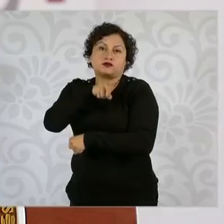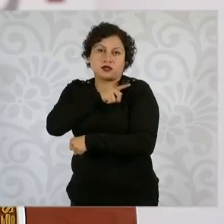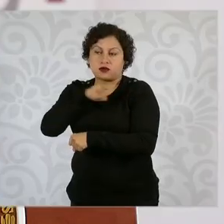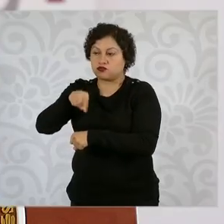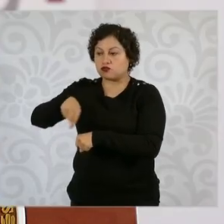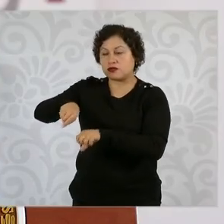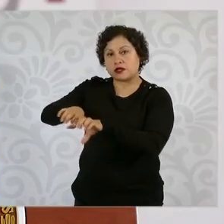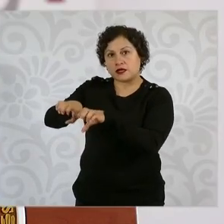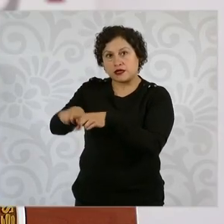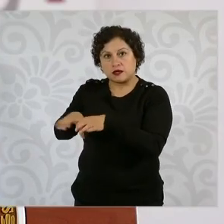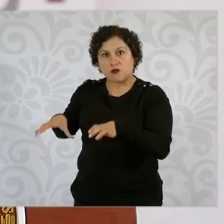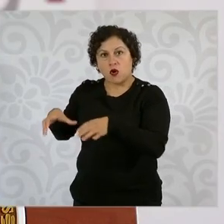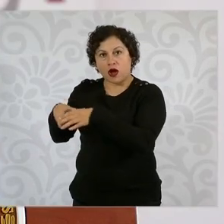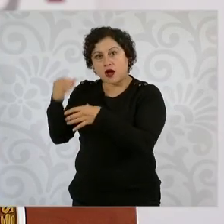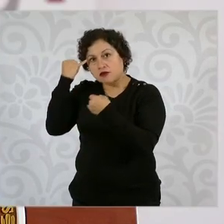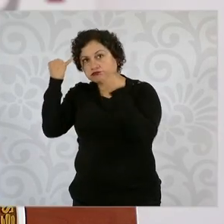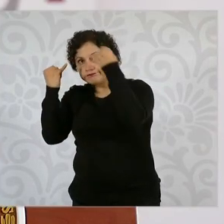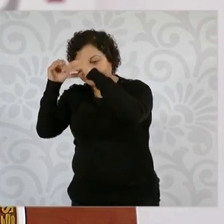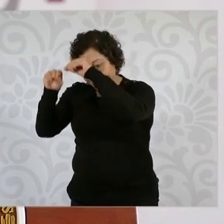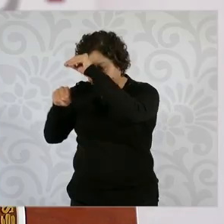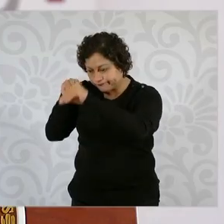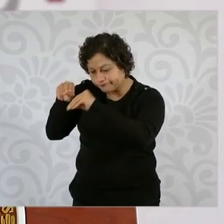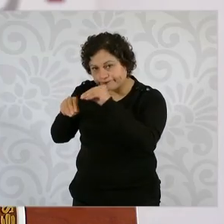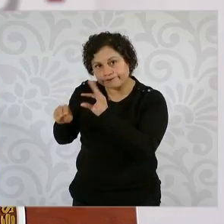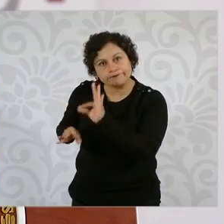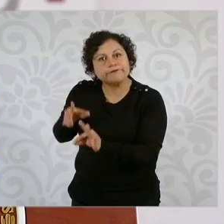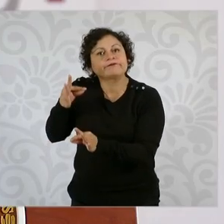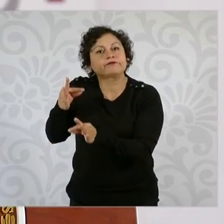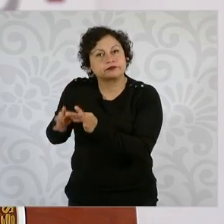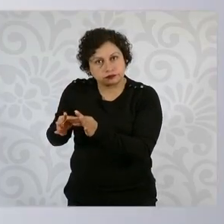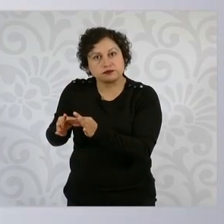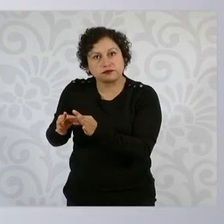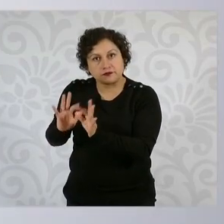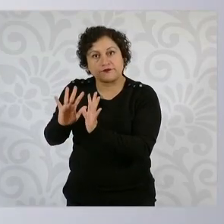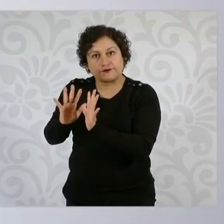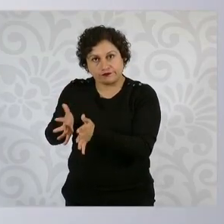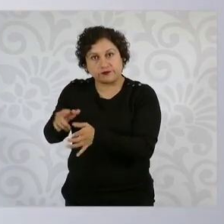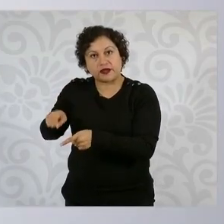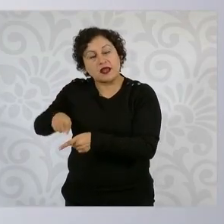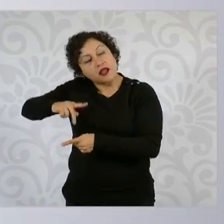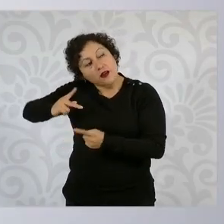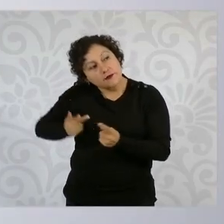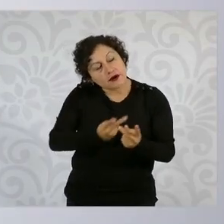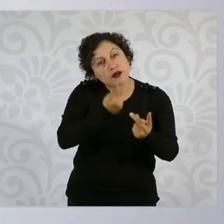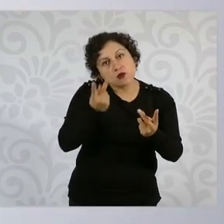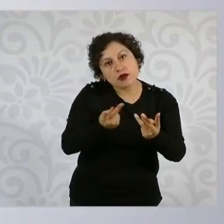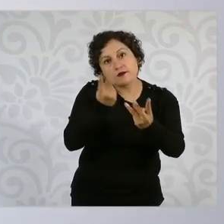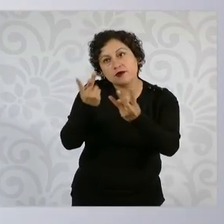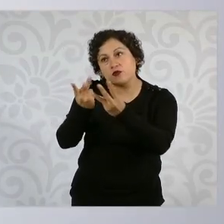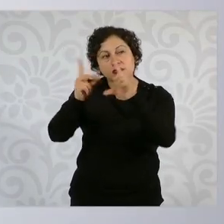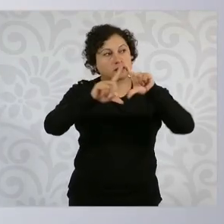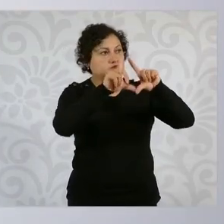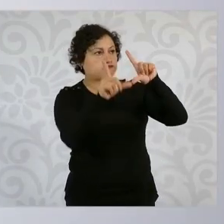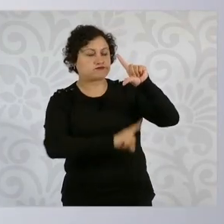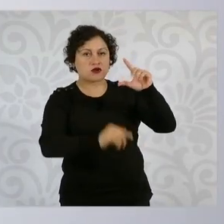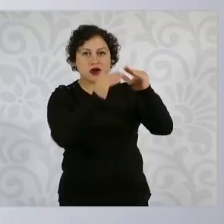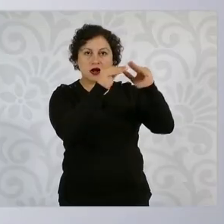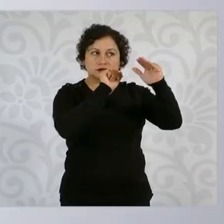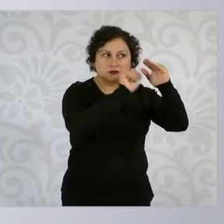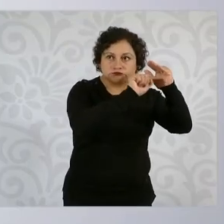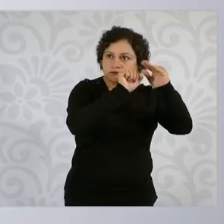equipo. Una vez que tengamos esos cuestionarios, pues vamos a saber la condición de salud de